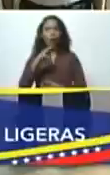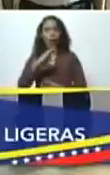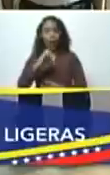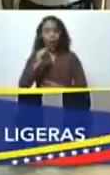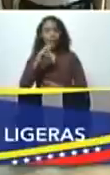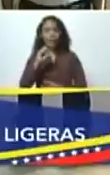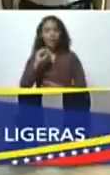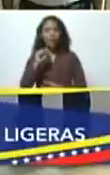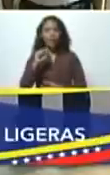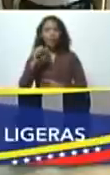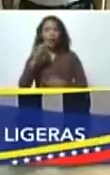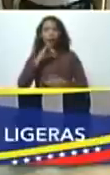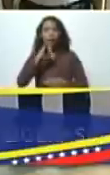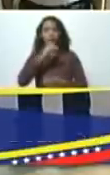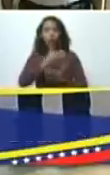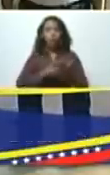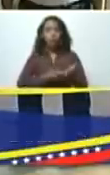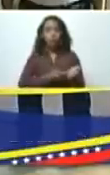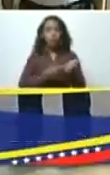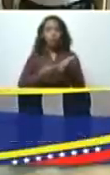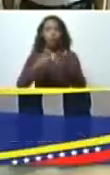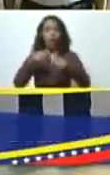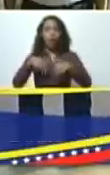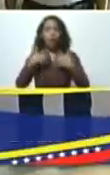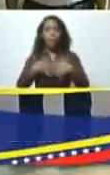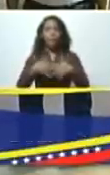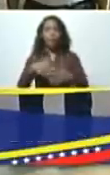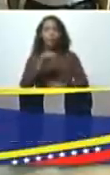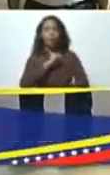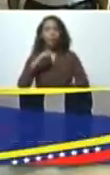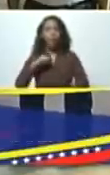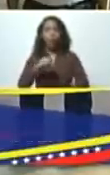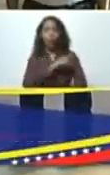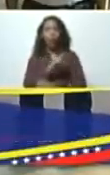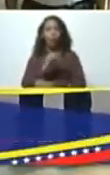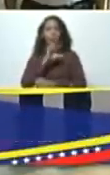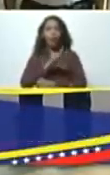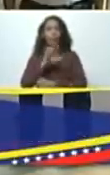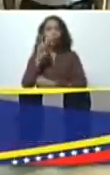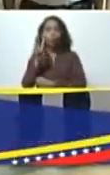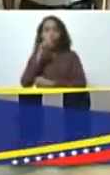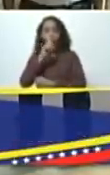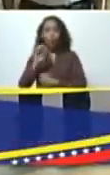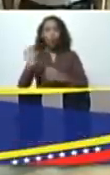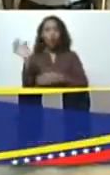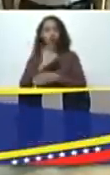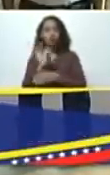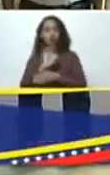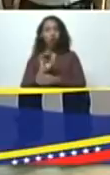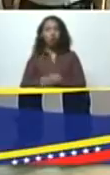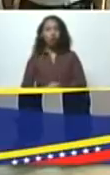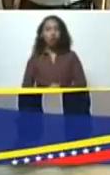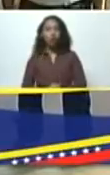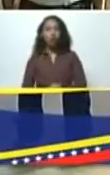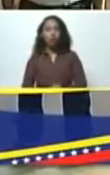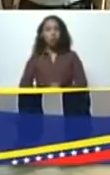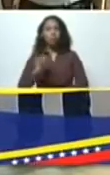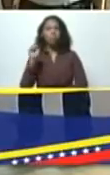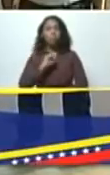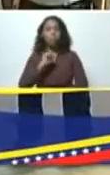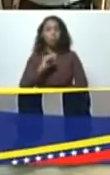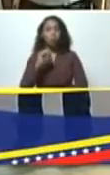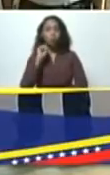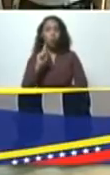el reporte de la producción, presidente. Esta empresa es privada, va a cumplir 32 años de funcionamiento. Efectivamente,